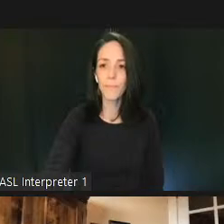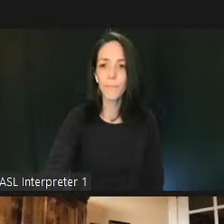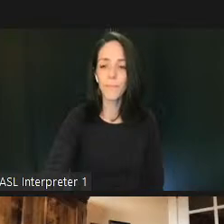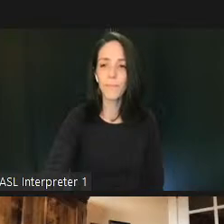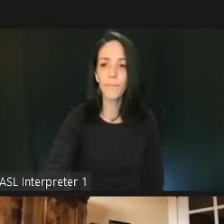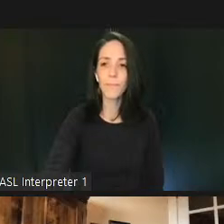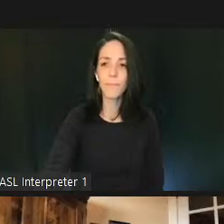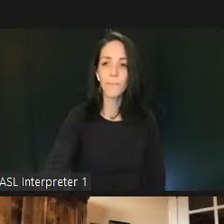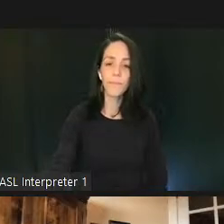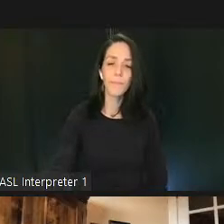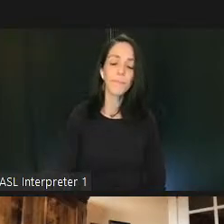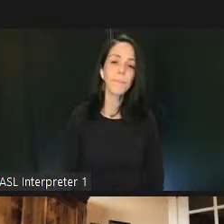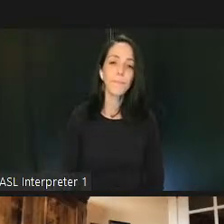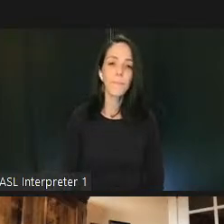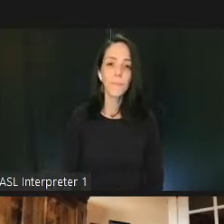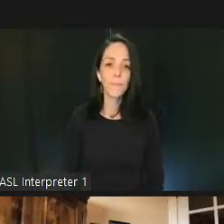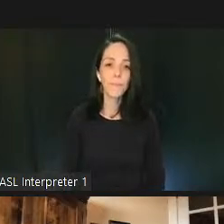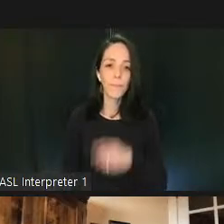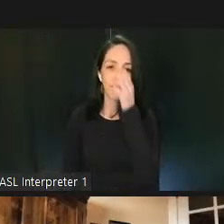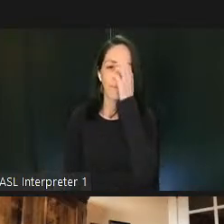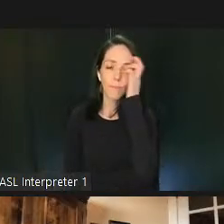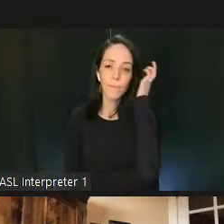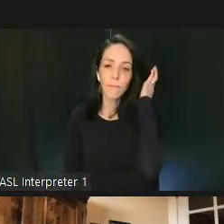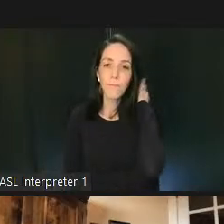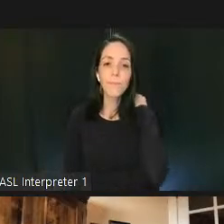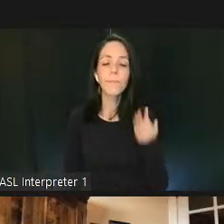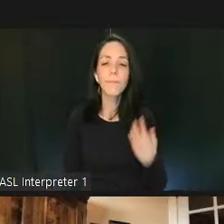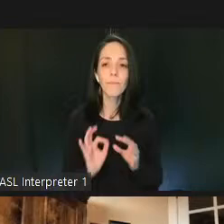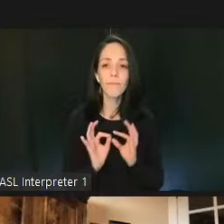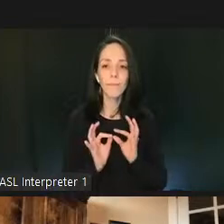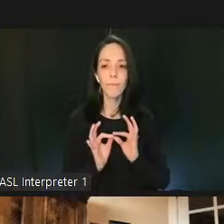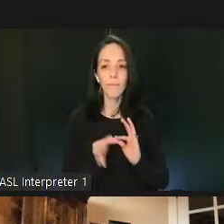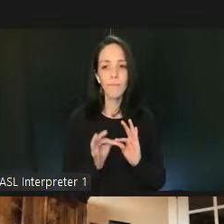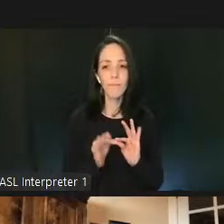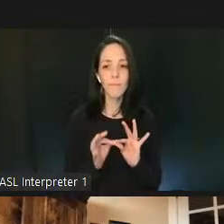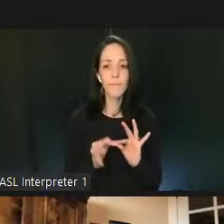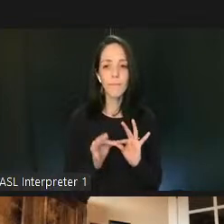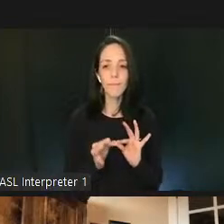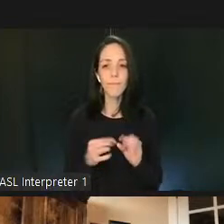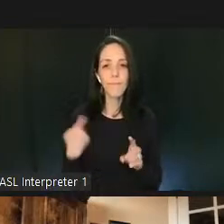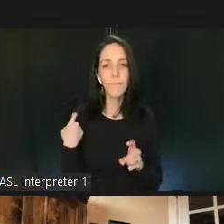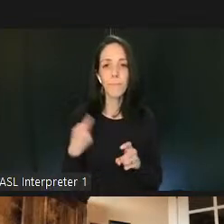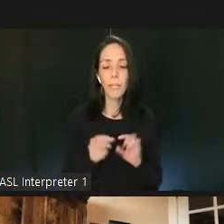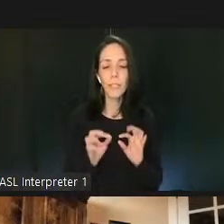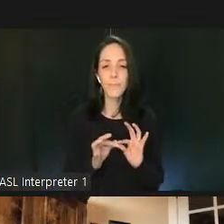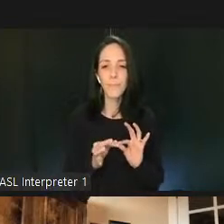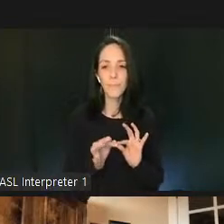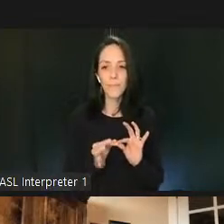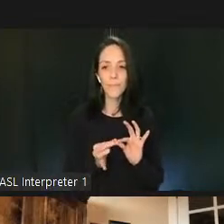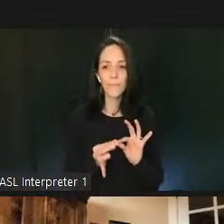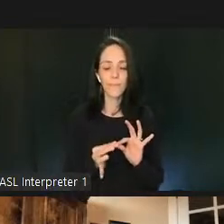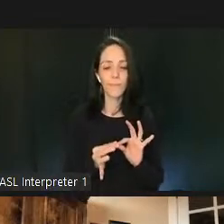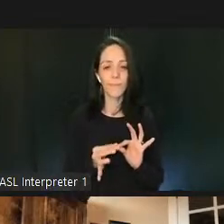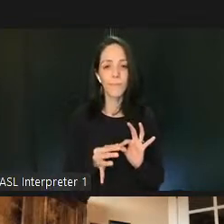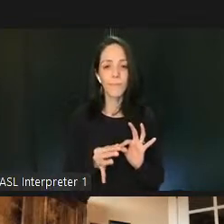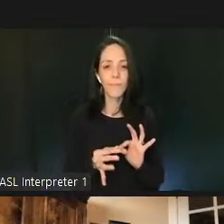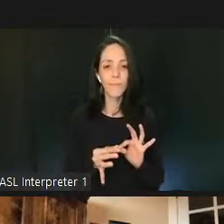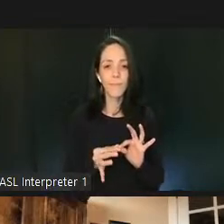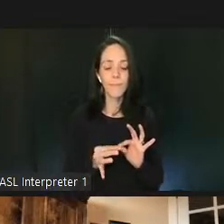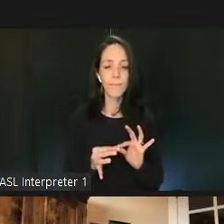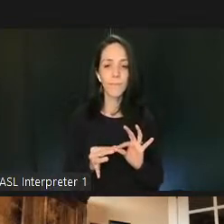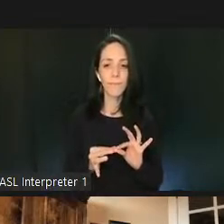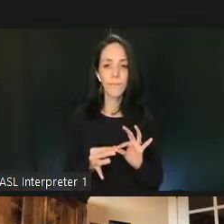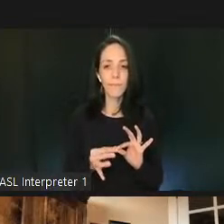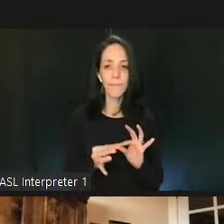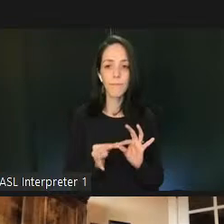hoy. Si se une a través de una computadora de escritorio o portátil, haga clic en el icono del globo con la